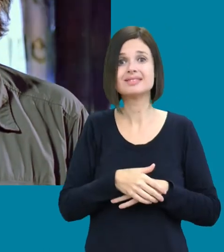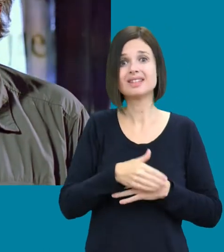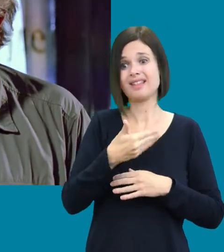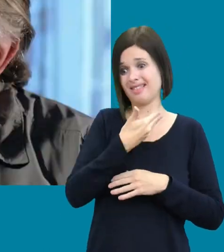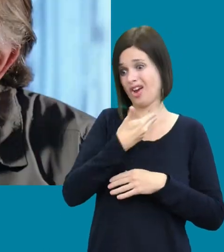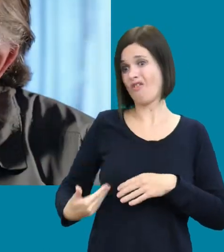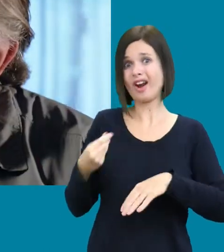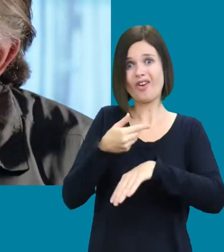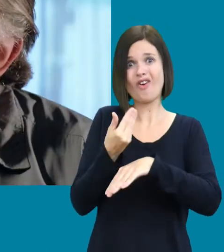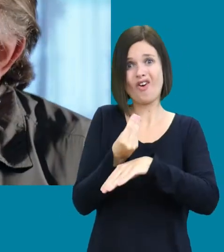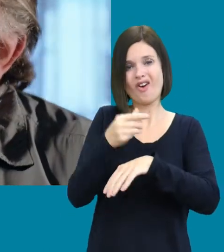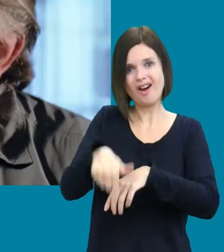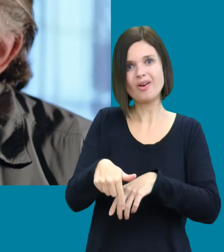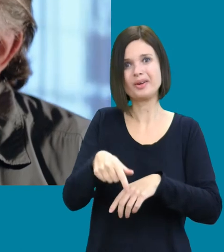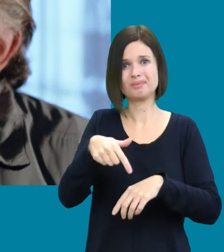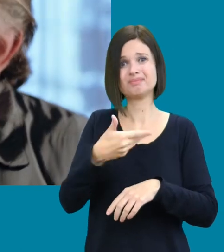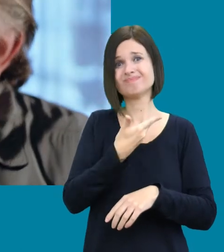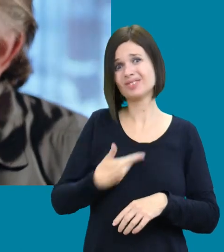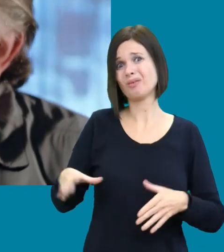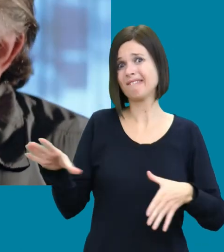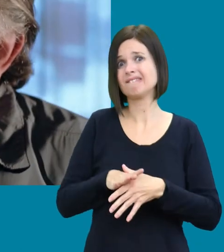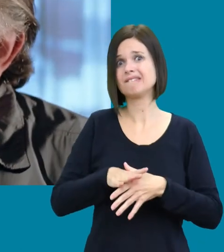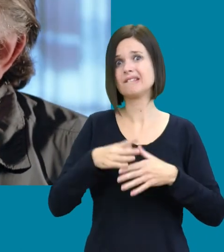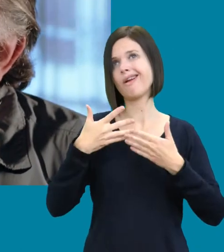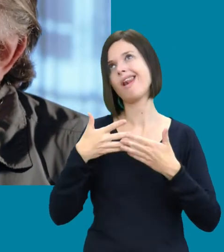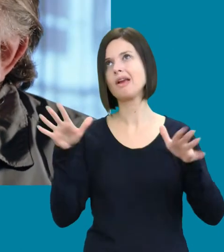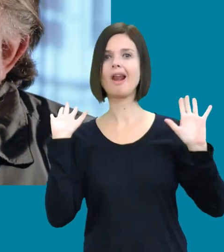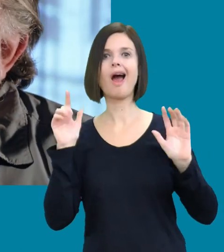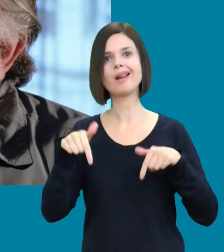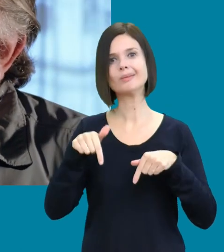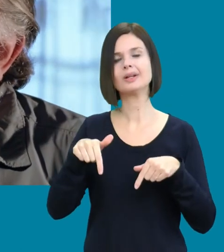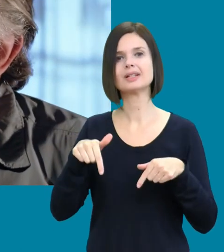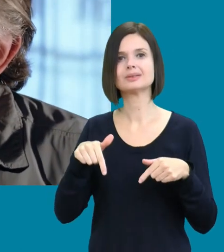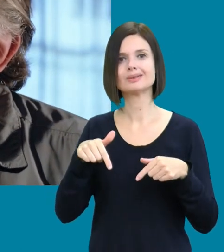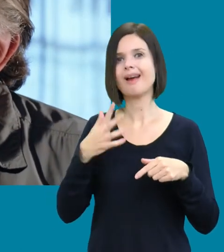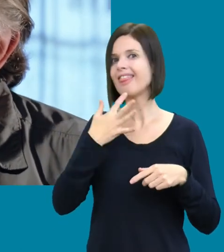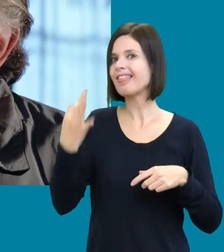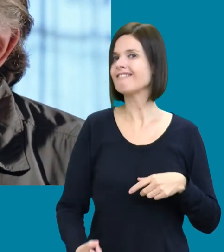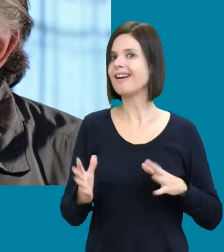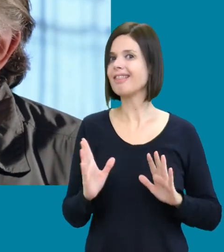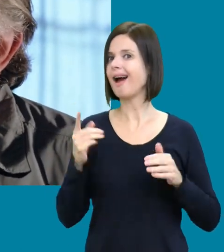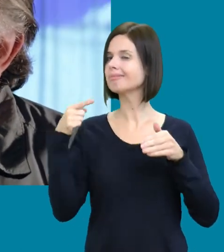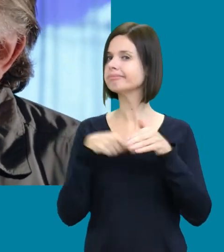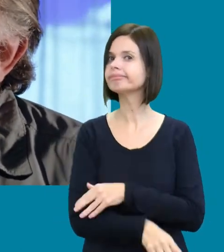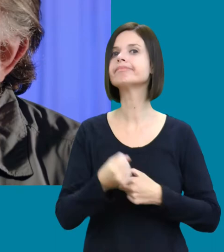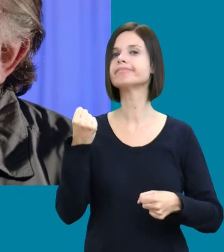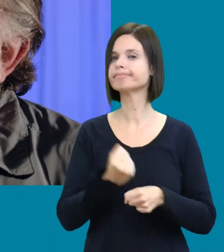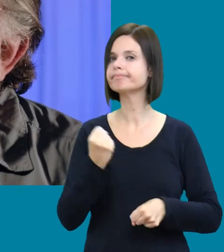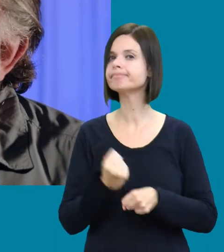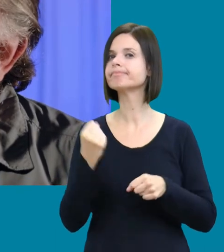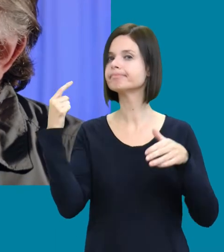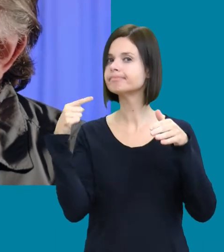gobiernos de turno. En un gobierno liberal como el actual, evidentemente, hay que profundizarlo, ¿no? Hay